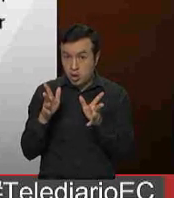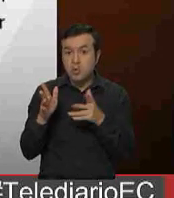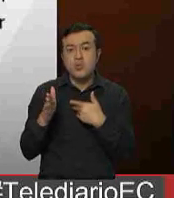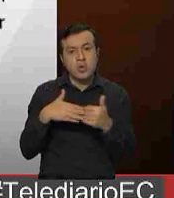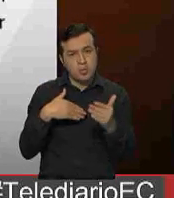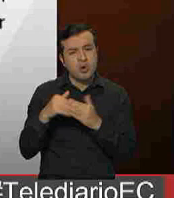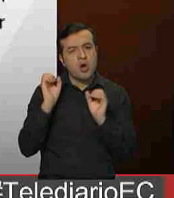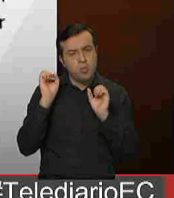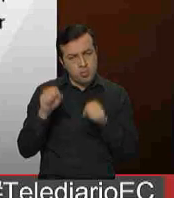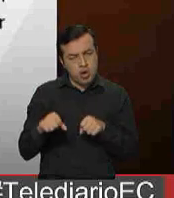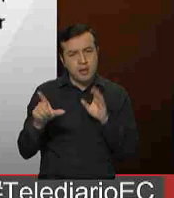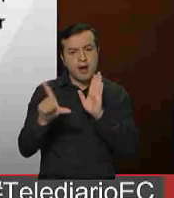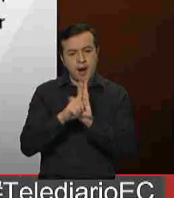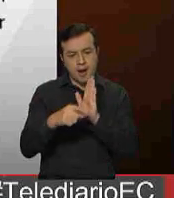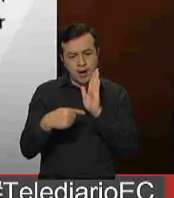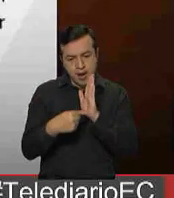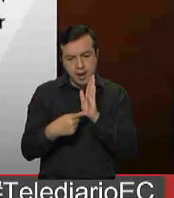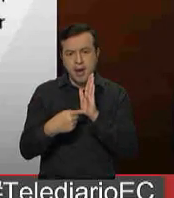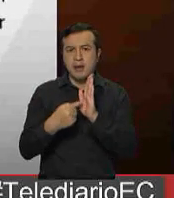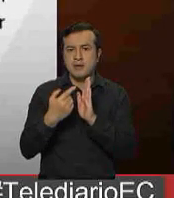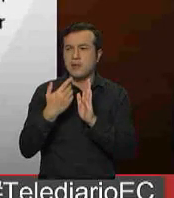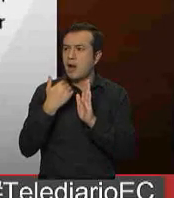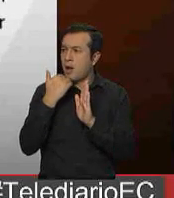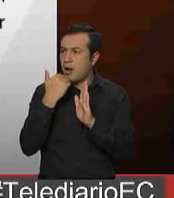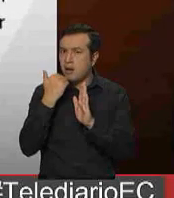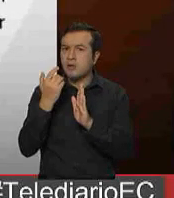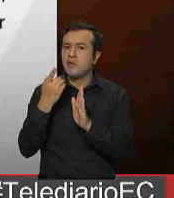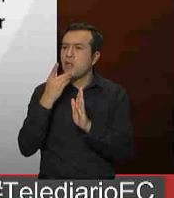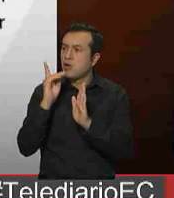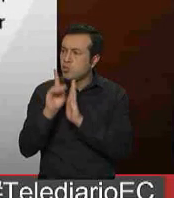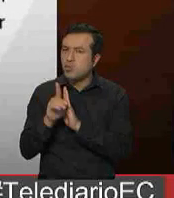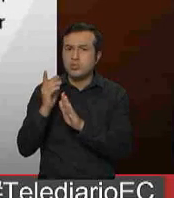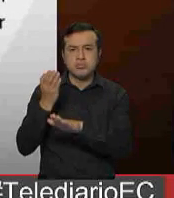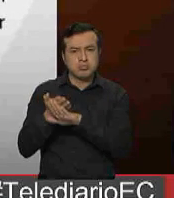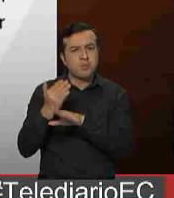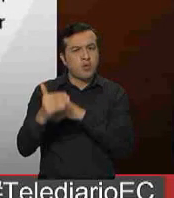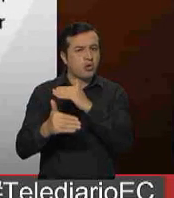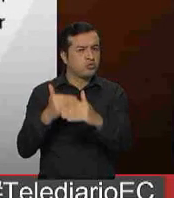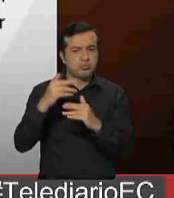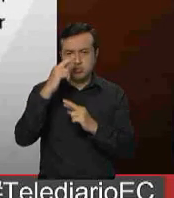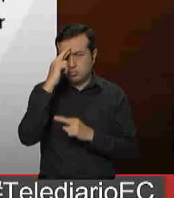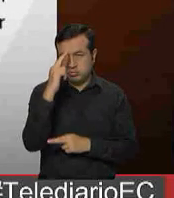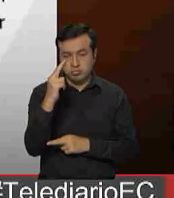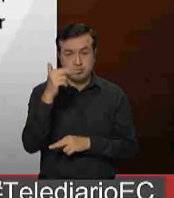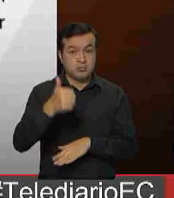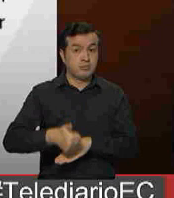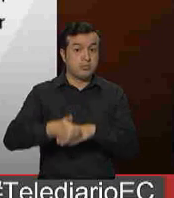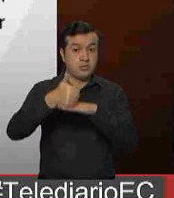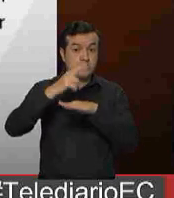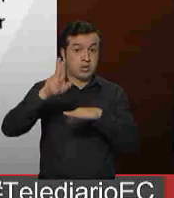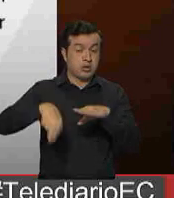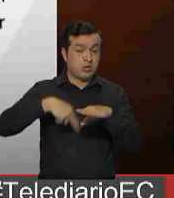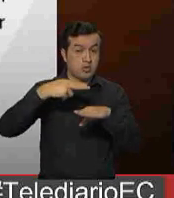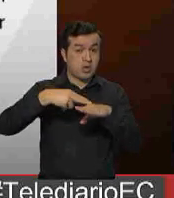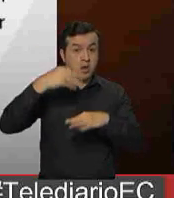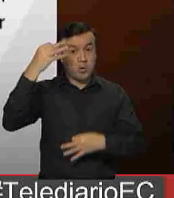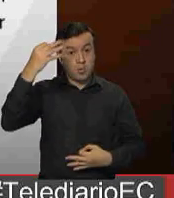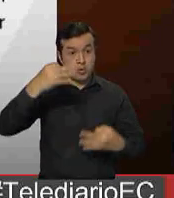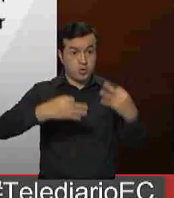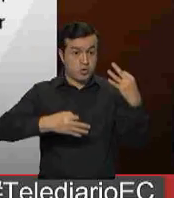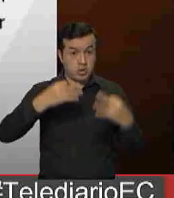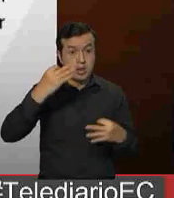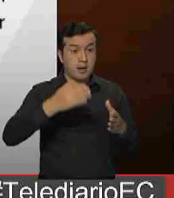judicial a través de los mecanismos de impugnación de conformidad con la ley y el debido proceso. La Corte Nacional de Justicia impetra a